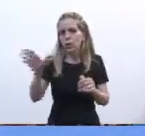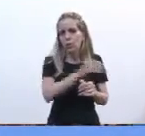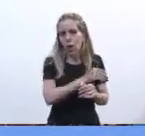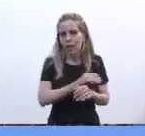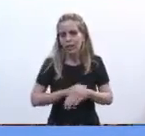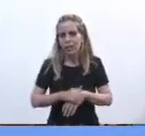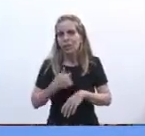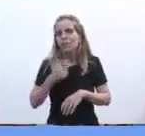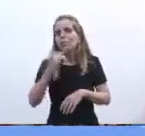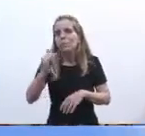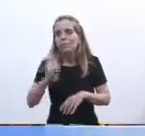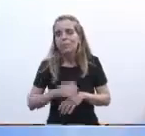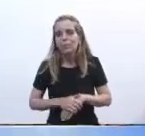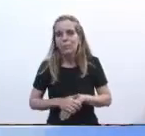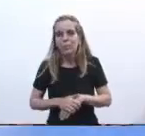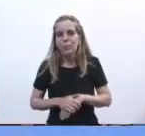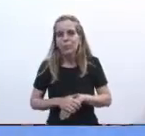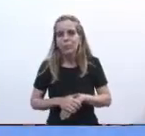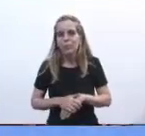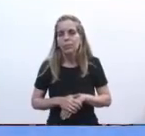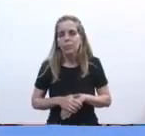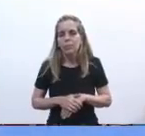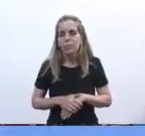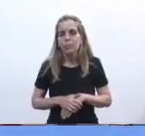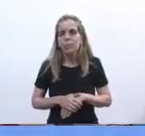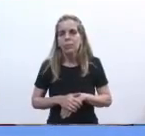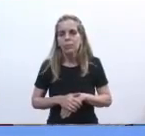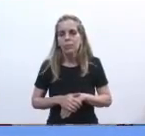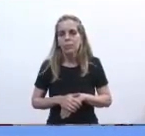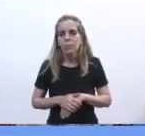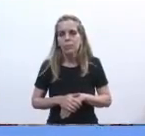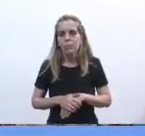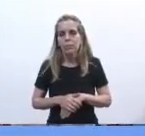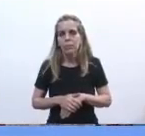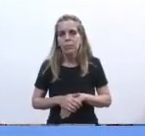y yo decía y elegimos